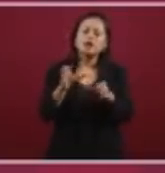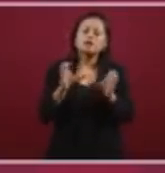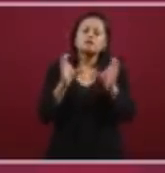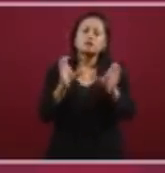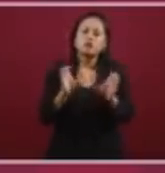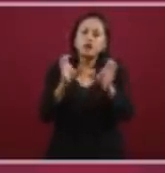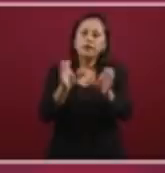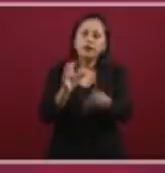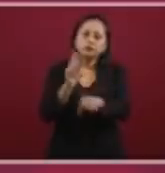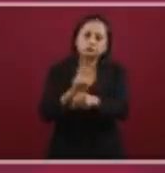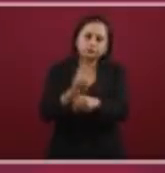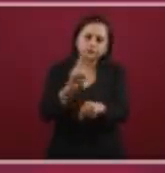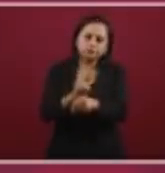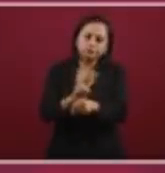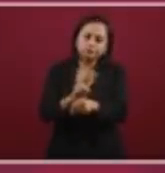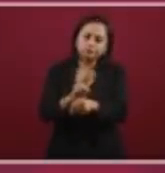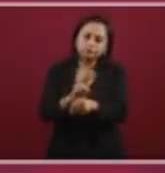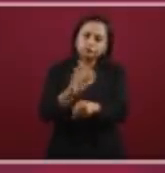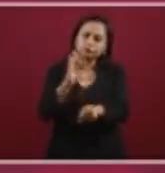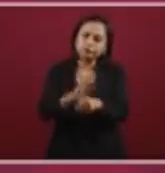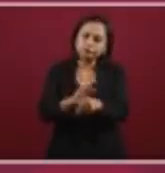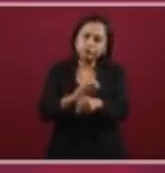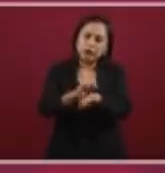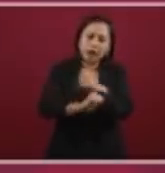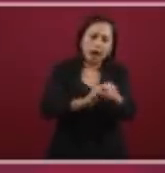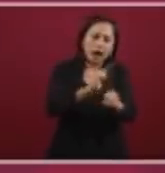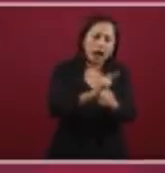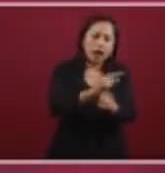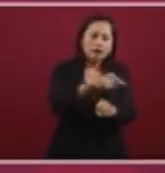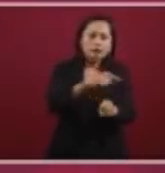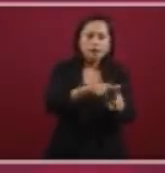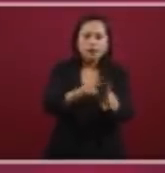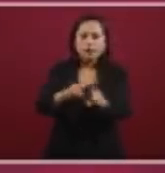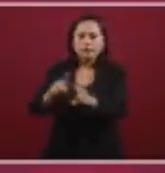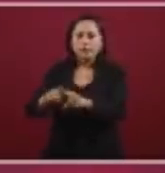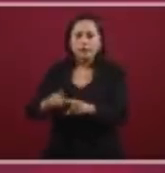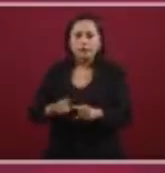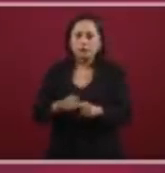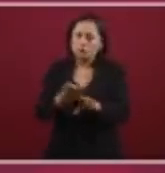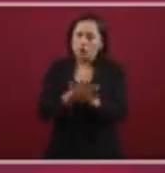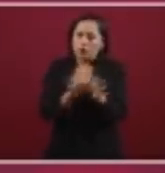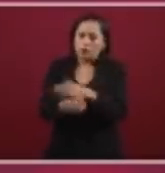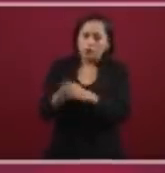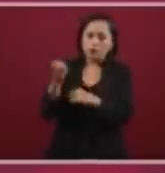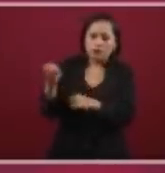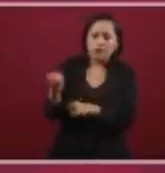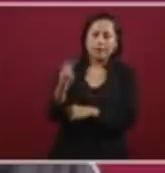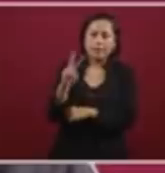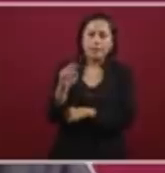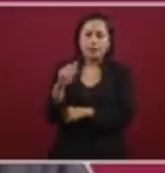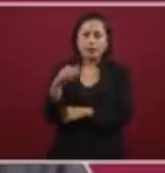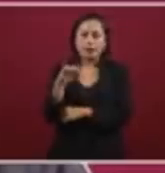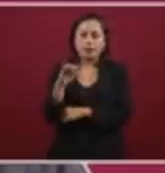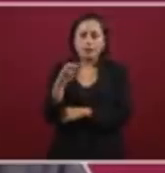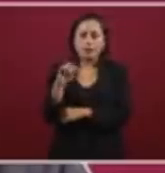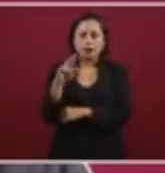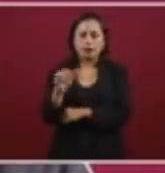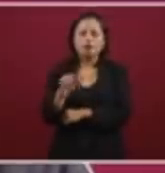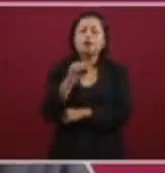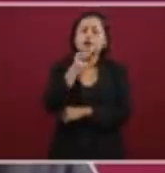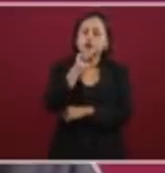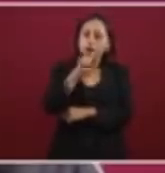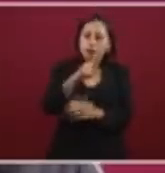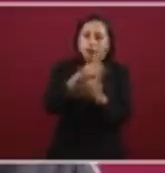a especies que están en vía de extinción en el caso de la vaquita marina y el apoyo a pescadores